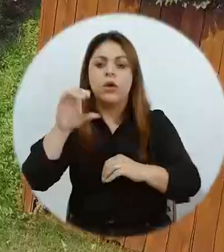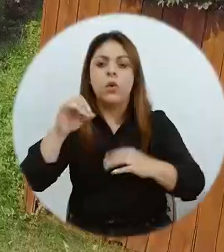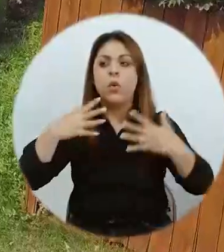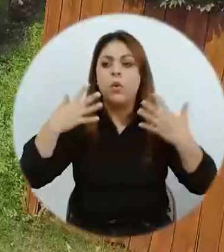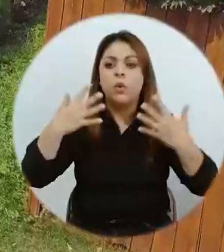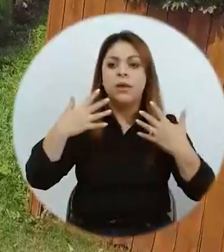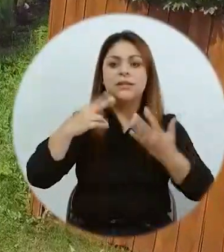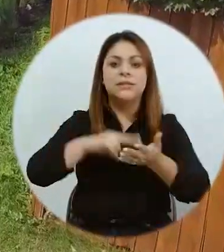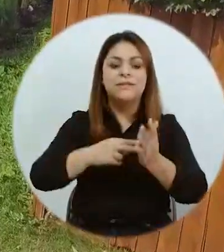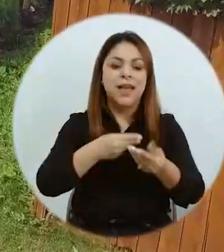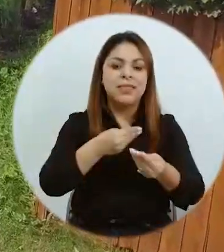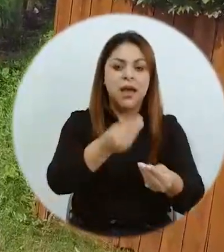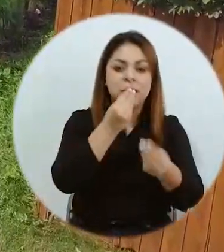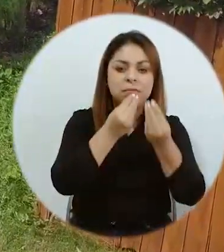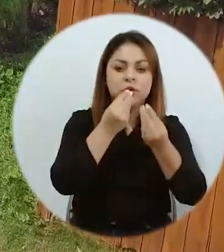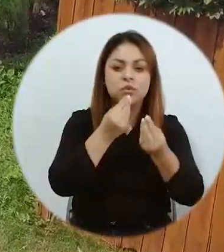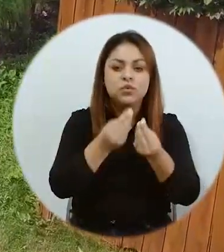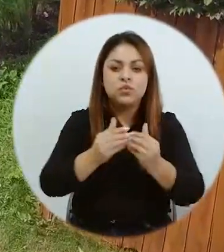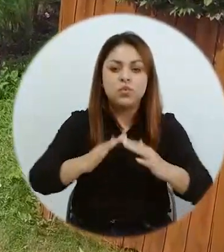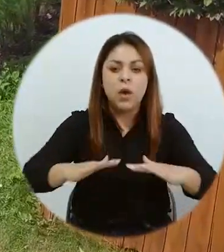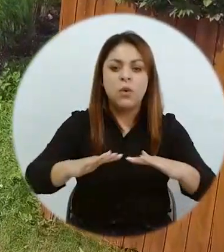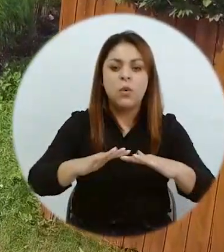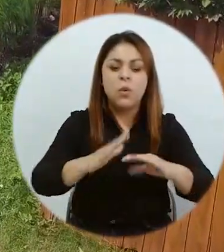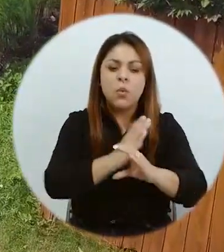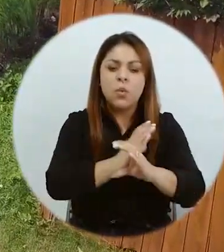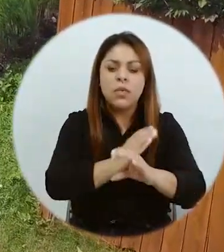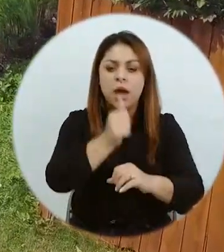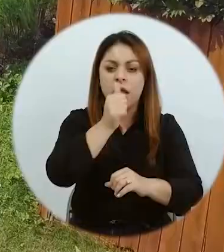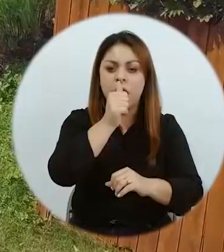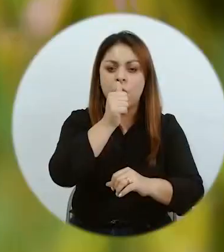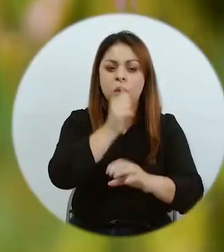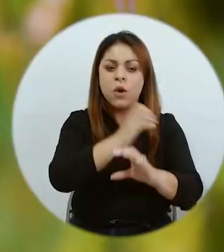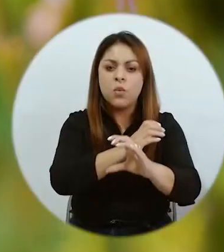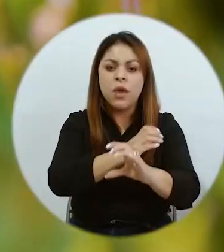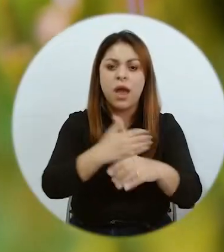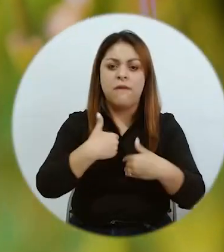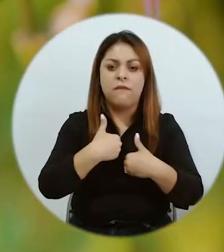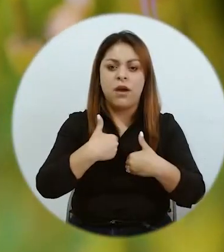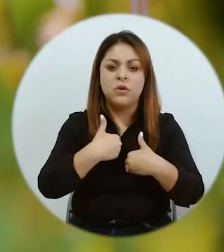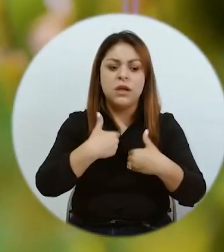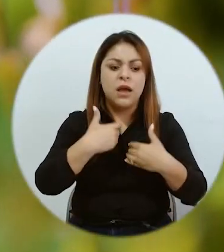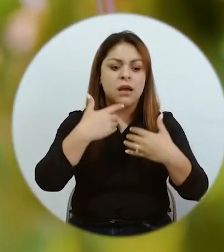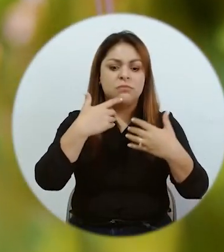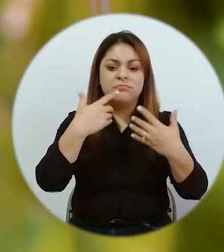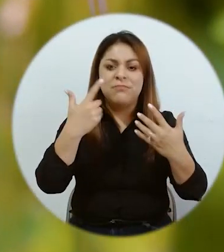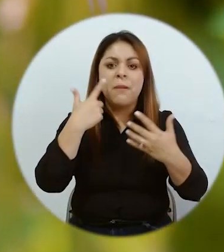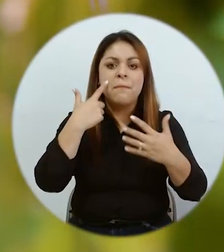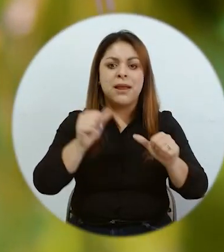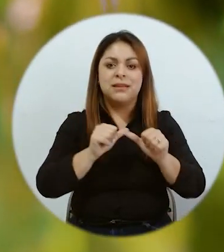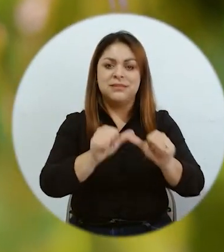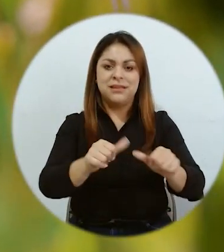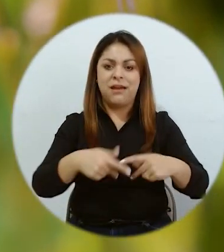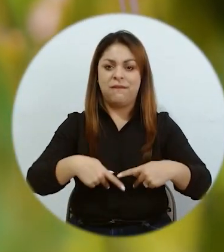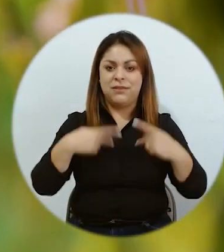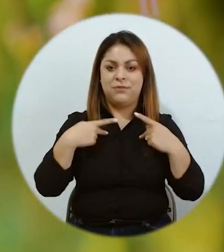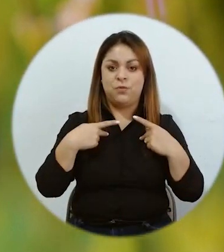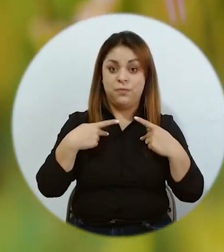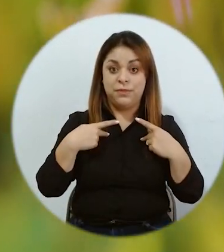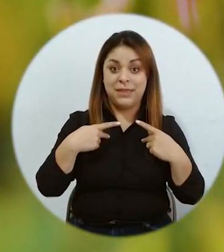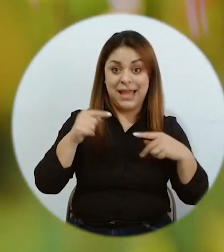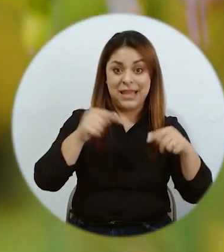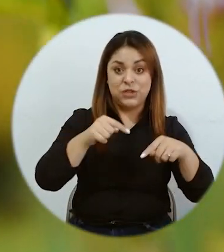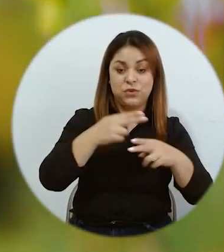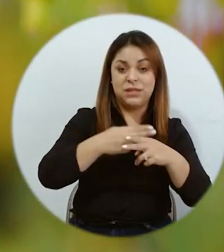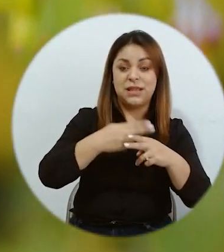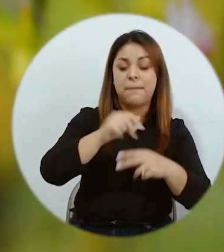por preservar el agua, debe preocuparse por preservar la fauna circundante para que los ecosistemas estén vivos, los agroecosistemas, decimos